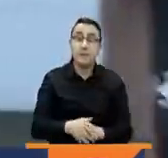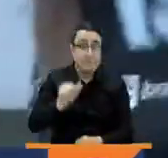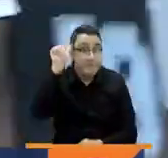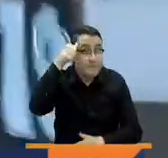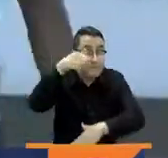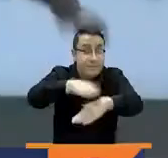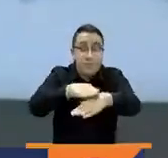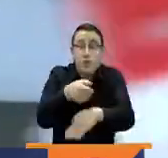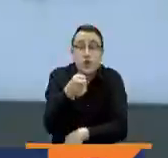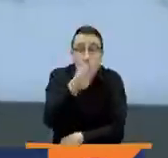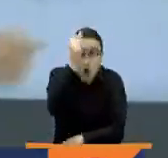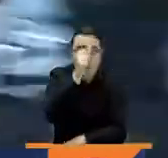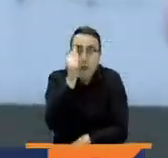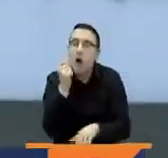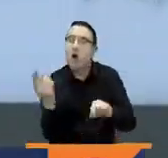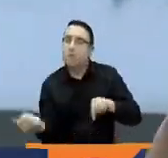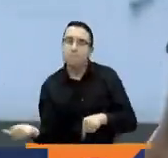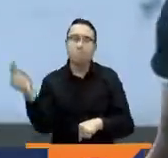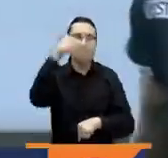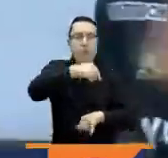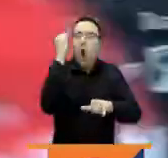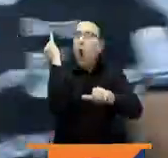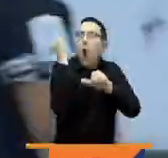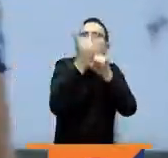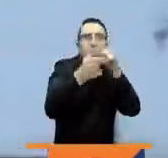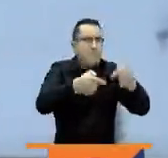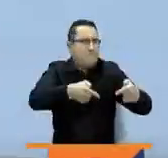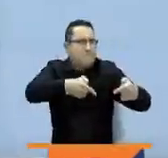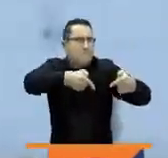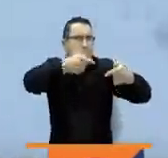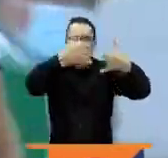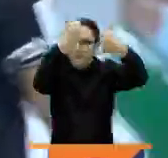domingo el partido de la gran final.